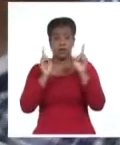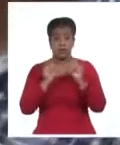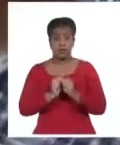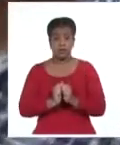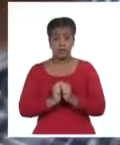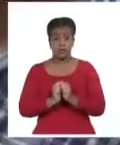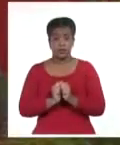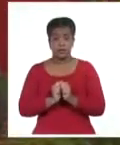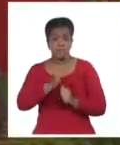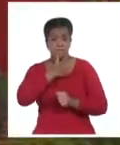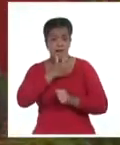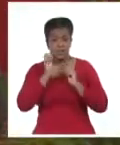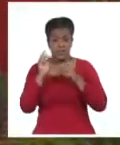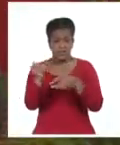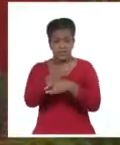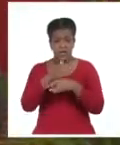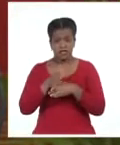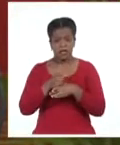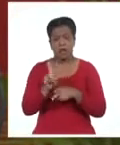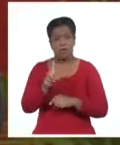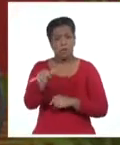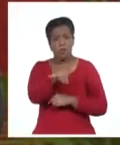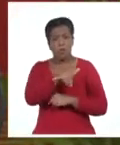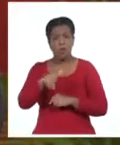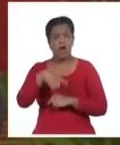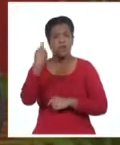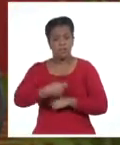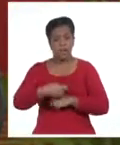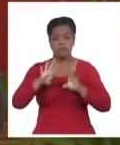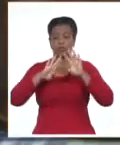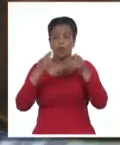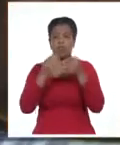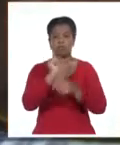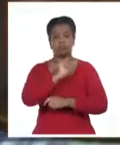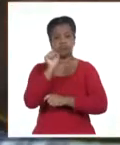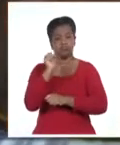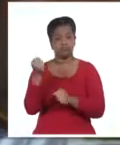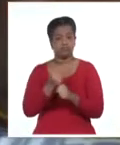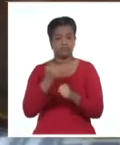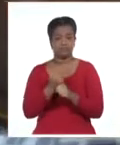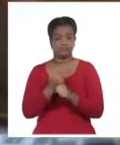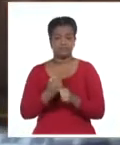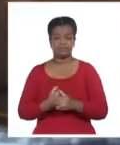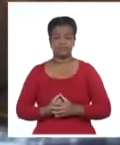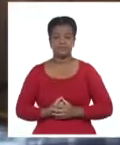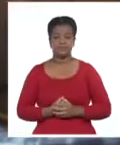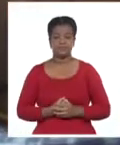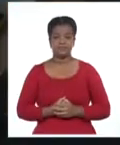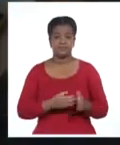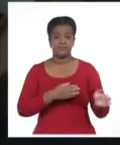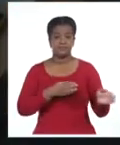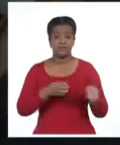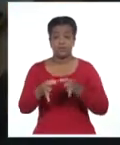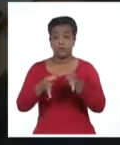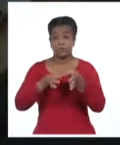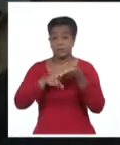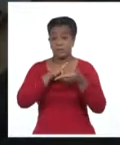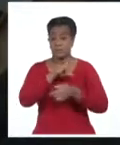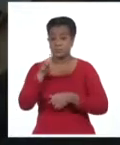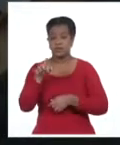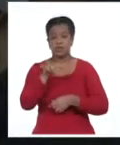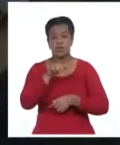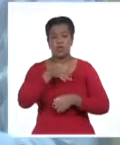el compromiso que se logra y la comprensión que se logra con la participación de los trabajadores. En torno al funcionamiento interno del partido, también